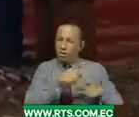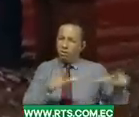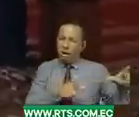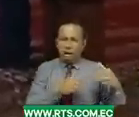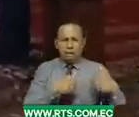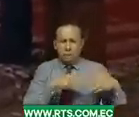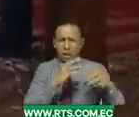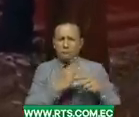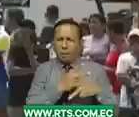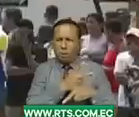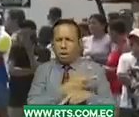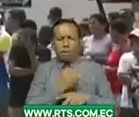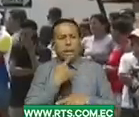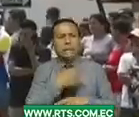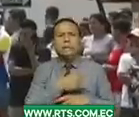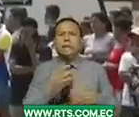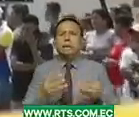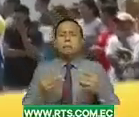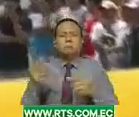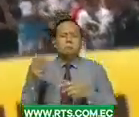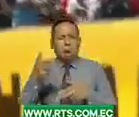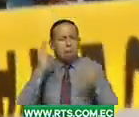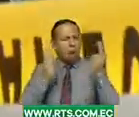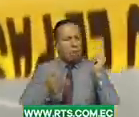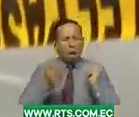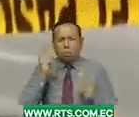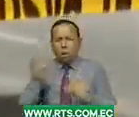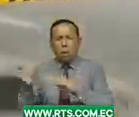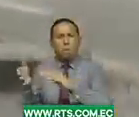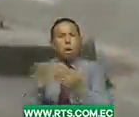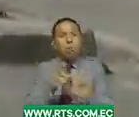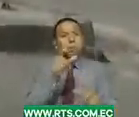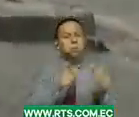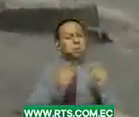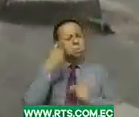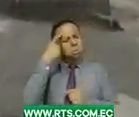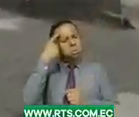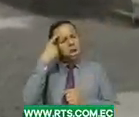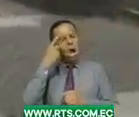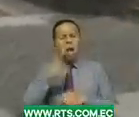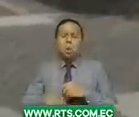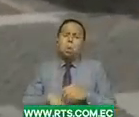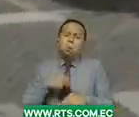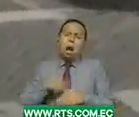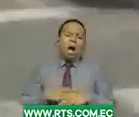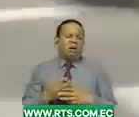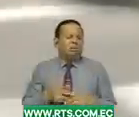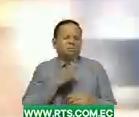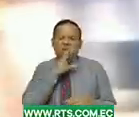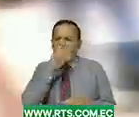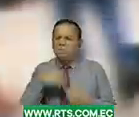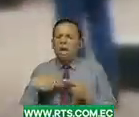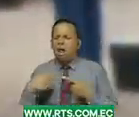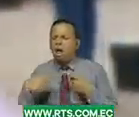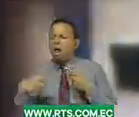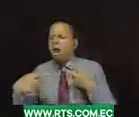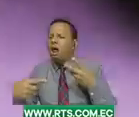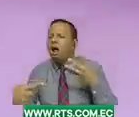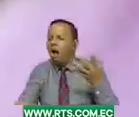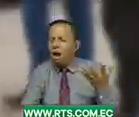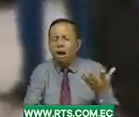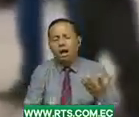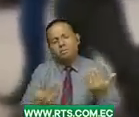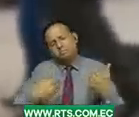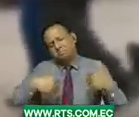los sicariatos se han vuelto parte de su cotidianidad por el gran número de estos. Tanto que los consideran como